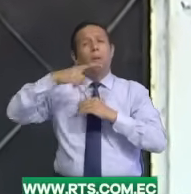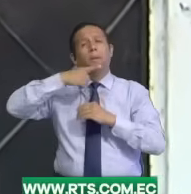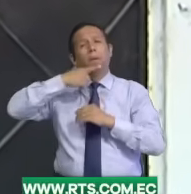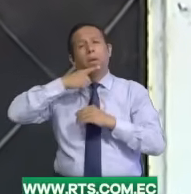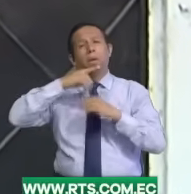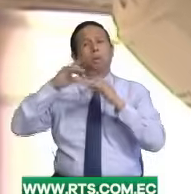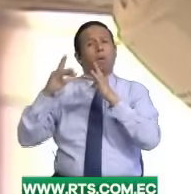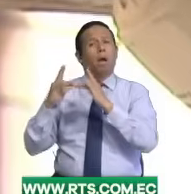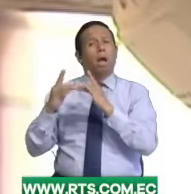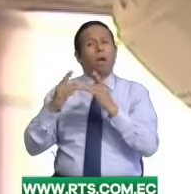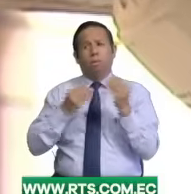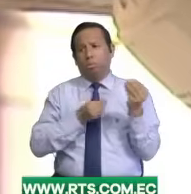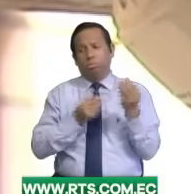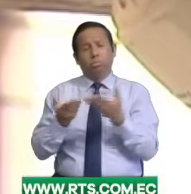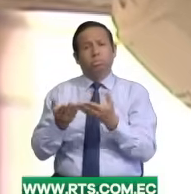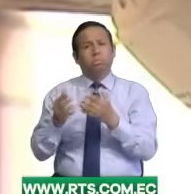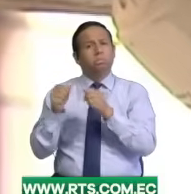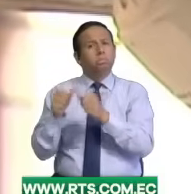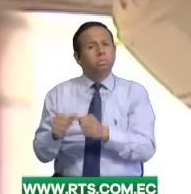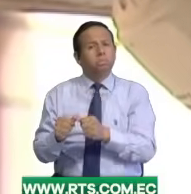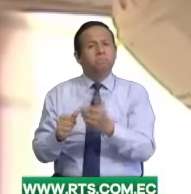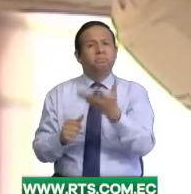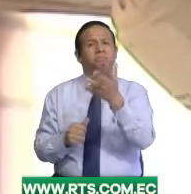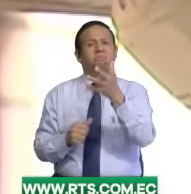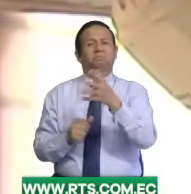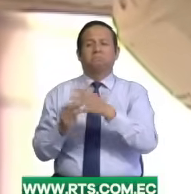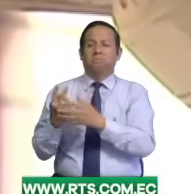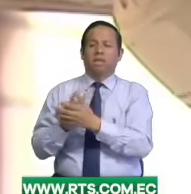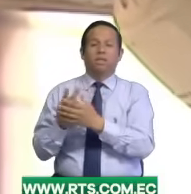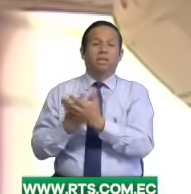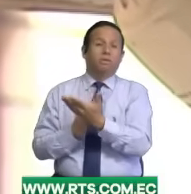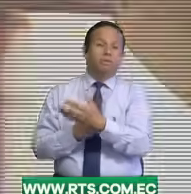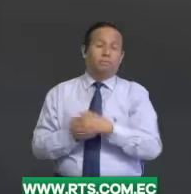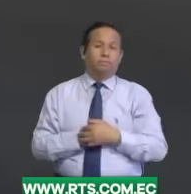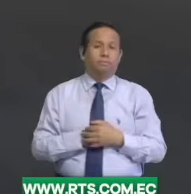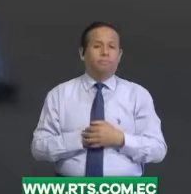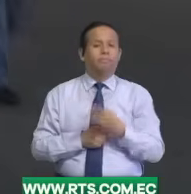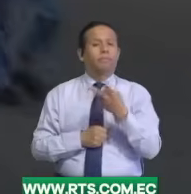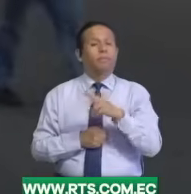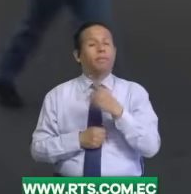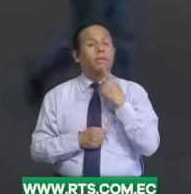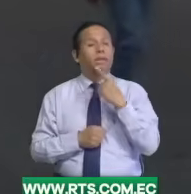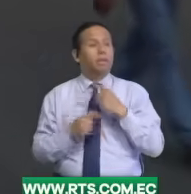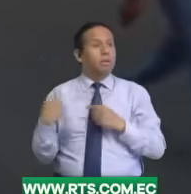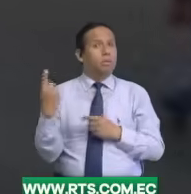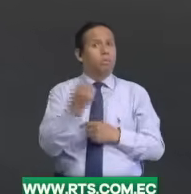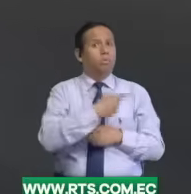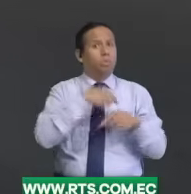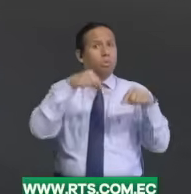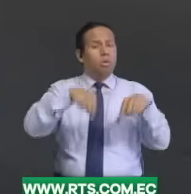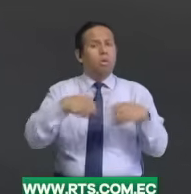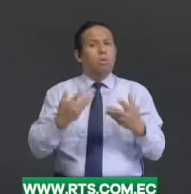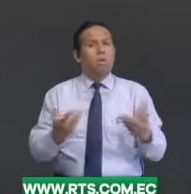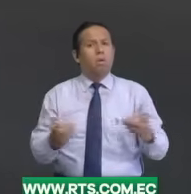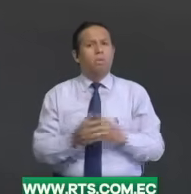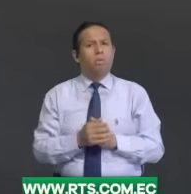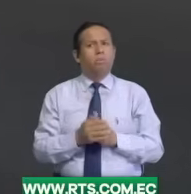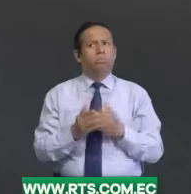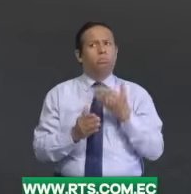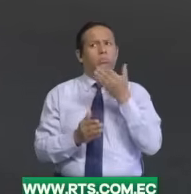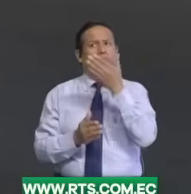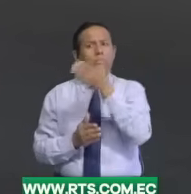todo, para que ellos puedan estar ahí, pero no hay nadie. Además, indican que para ellos es un riesgo acercarse a las